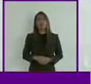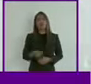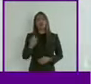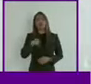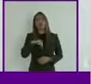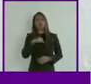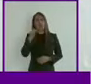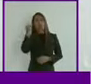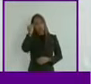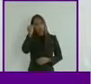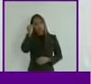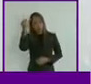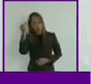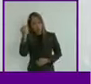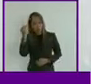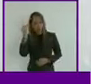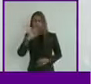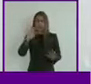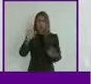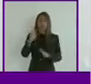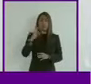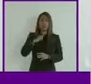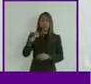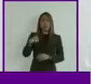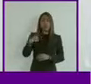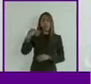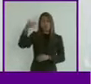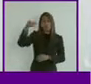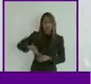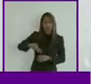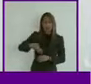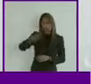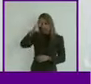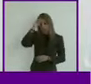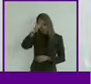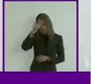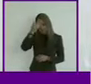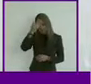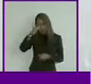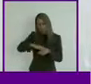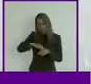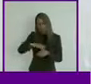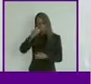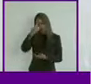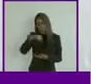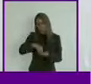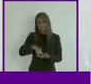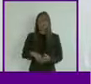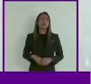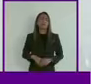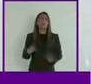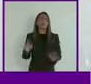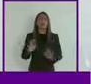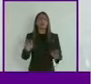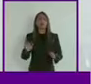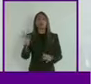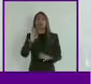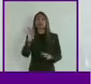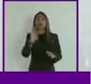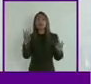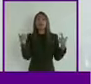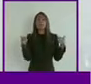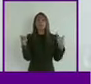idea. La verdad es que a mí me la vendieron y se las compré. Y pues sí, si en algún momento, digamos, algún maestro llega a